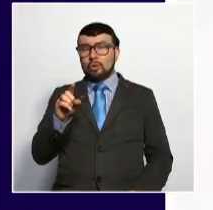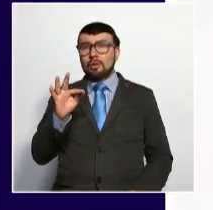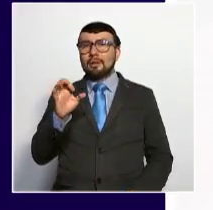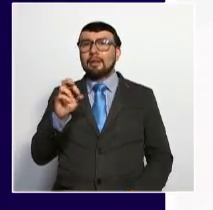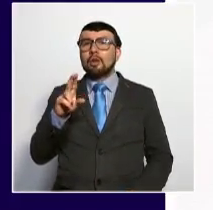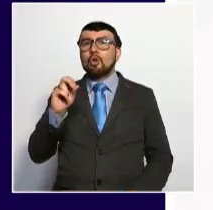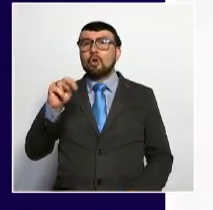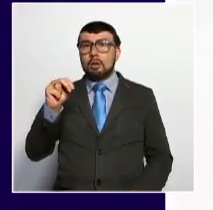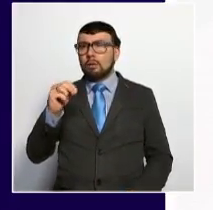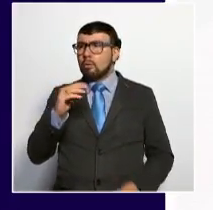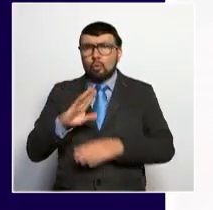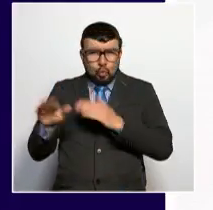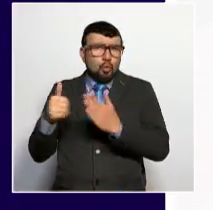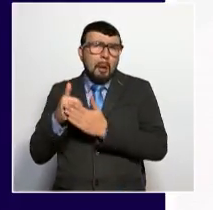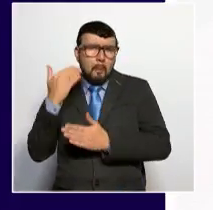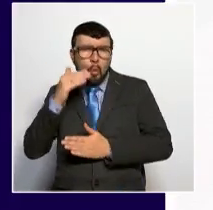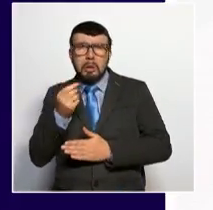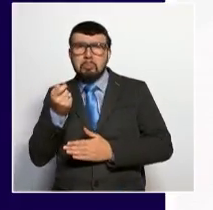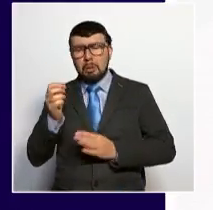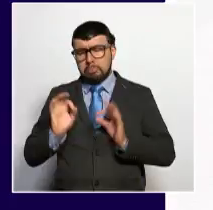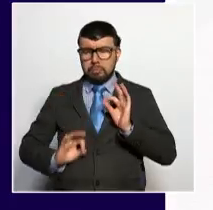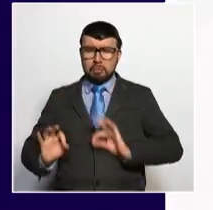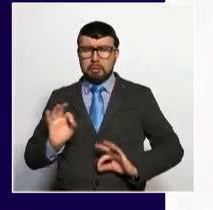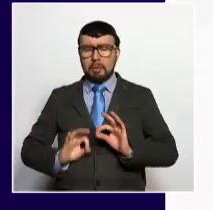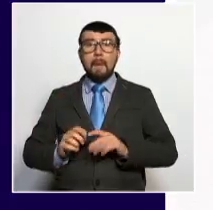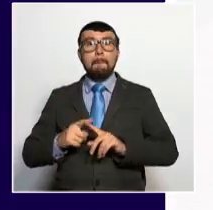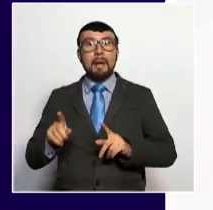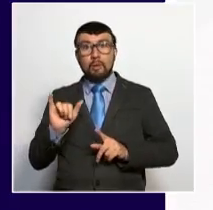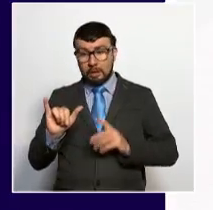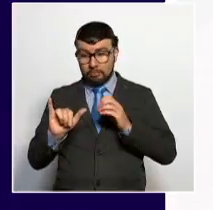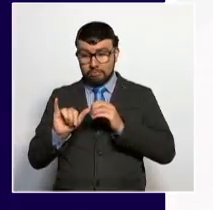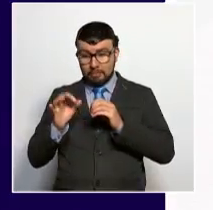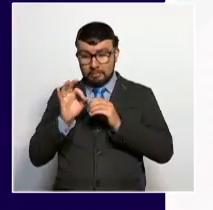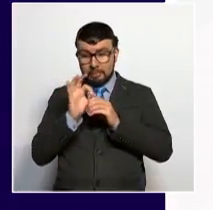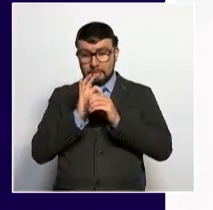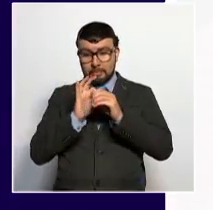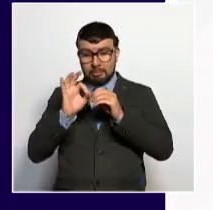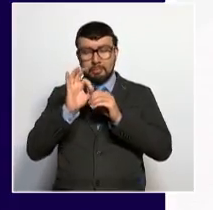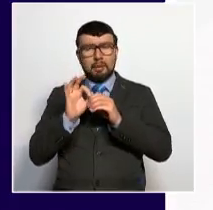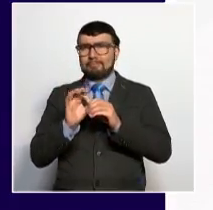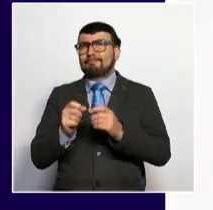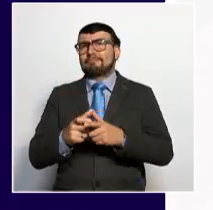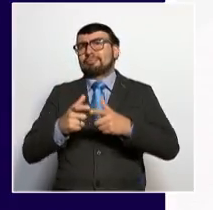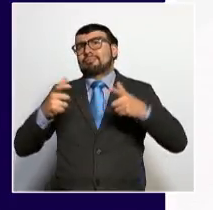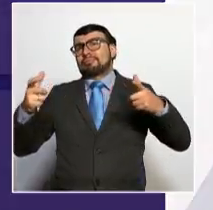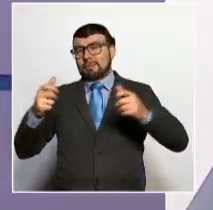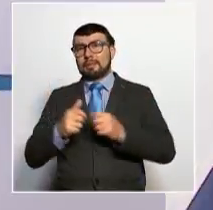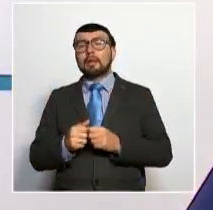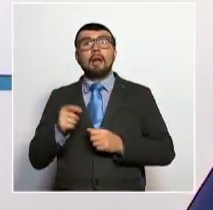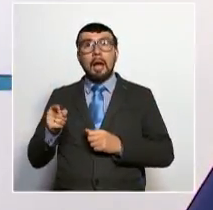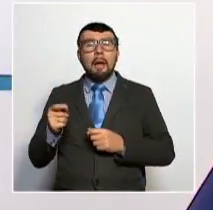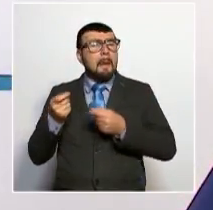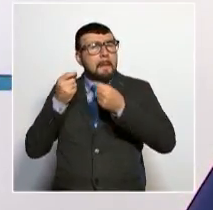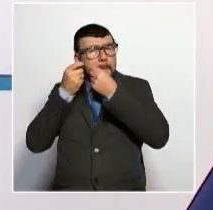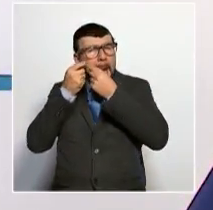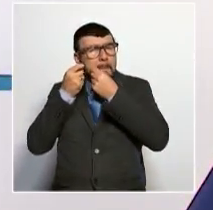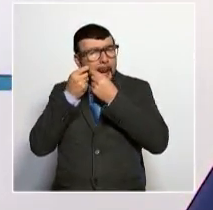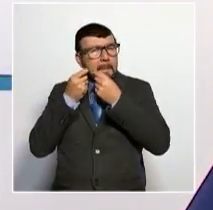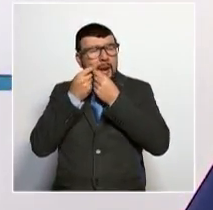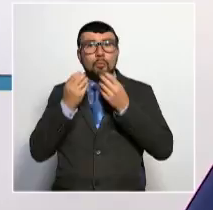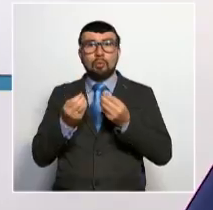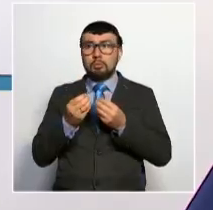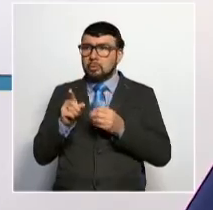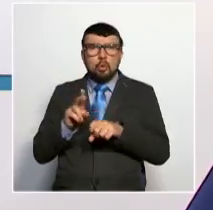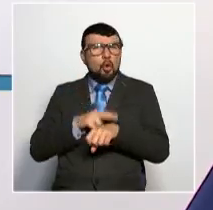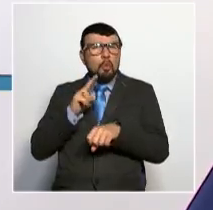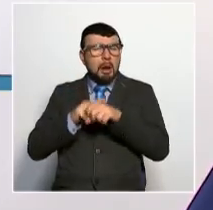básicamente todas las mujeres producimos testosterona, pero en el ovario poliquístico está más elevada. Y esto hace que la mujer tenga más acné, y no es un acné